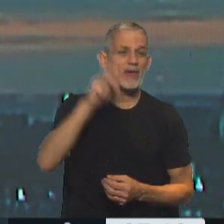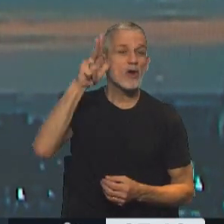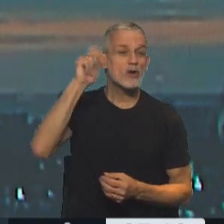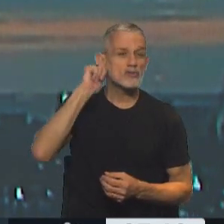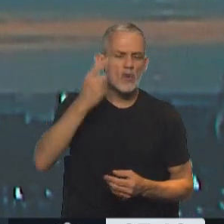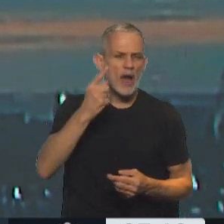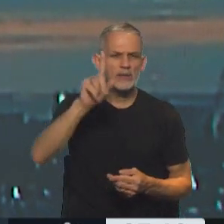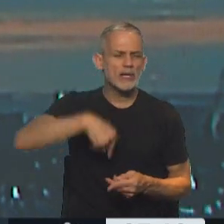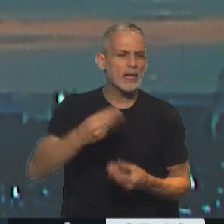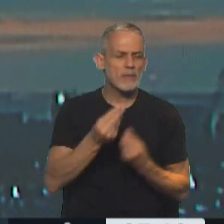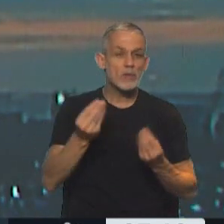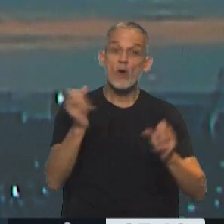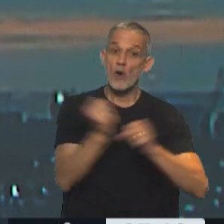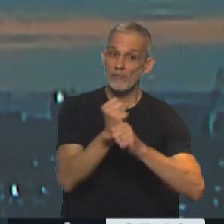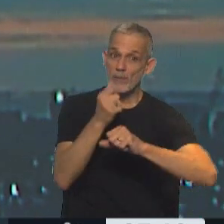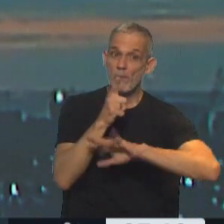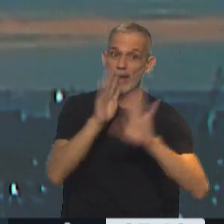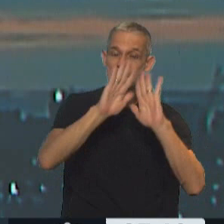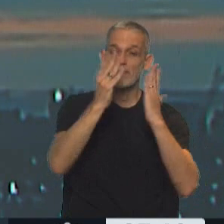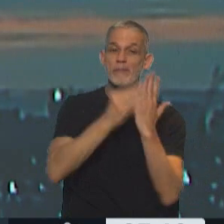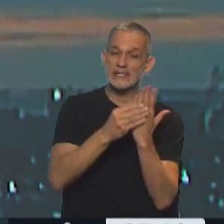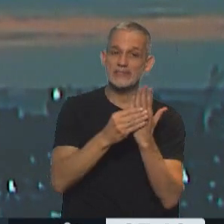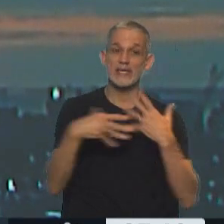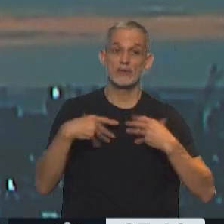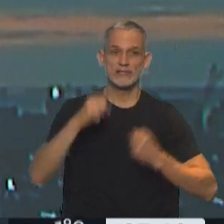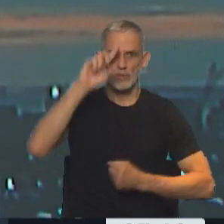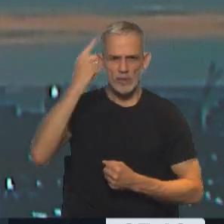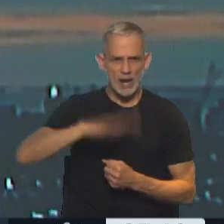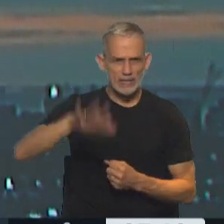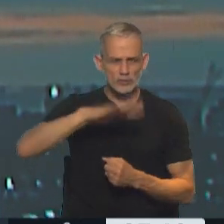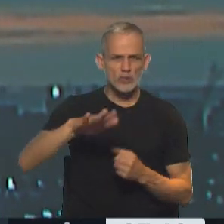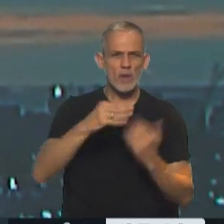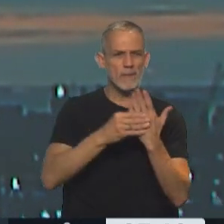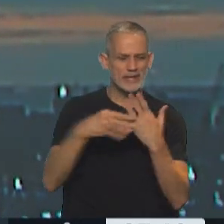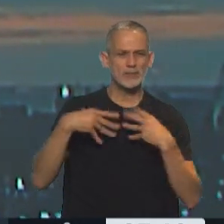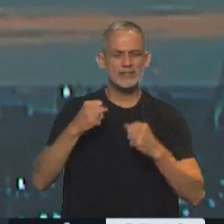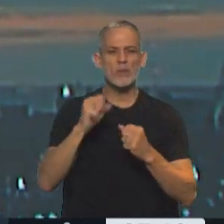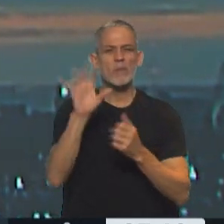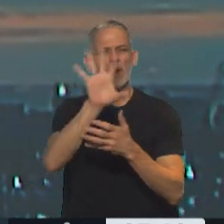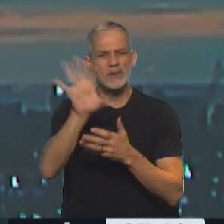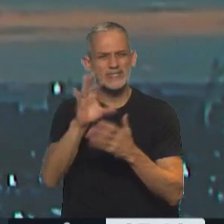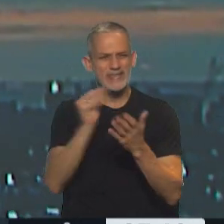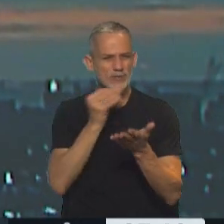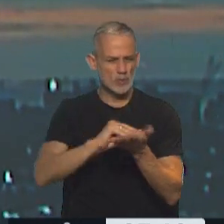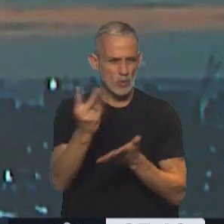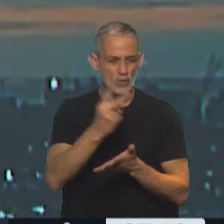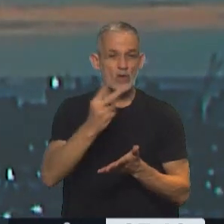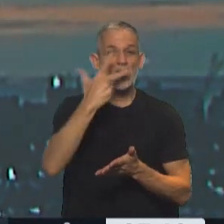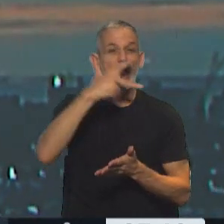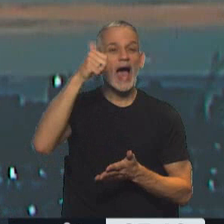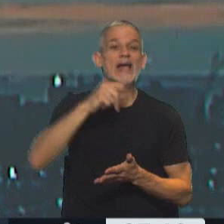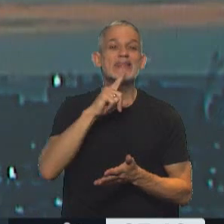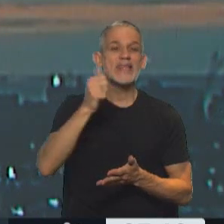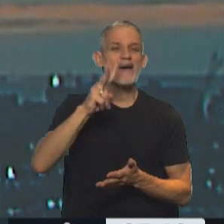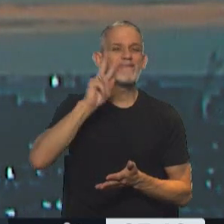producto, según ha confirmado el Ministerio de Salud de la Nación a través del Ministerio de Salud de la provincia de Chubut, de hantavirus, una nena que